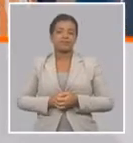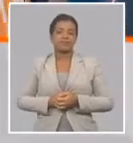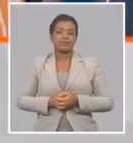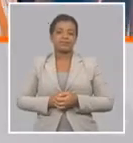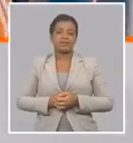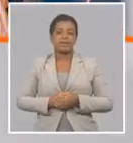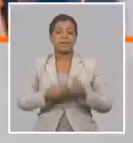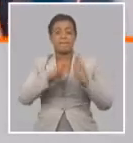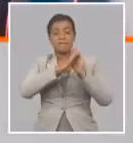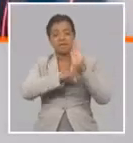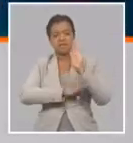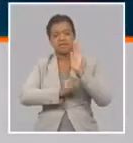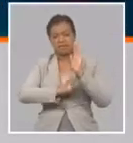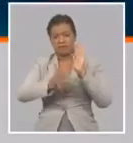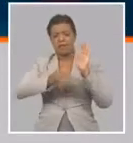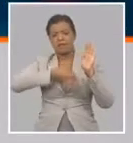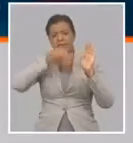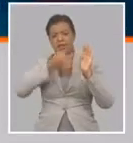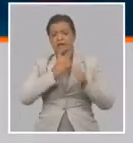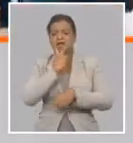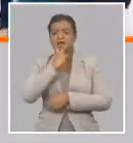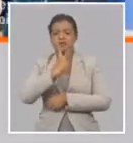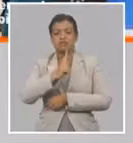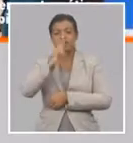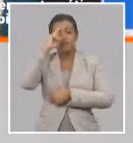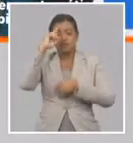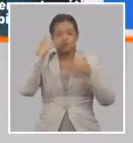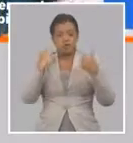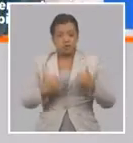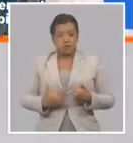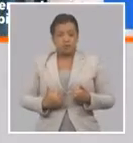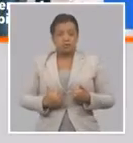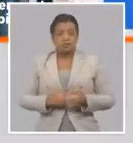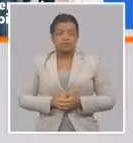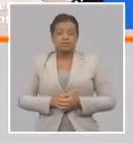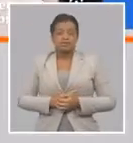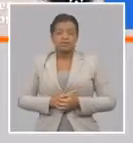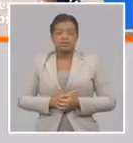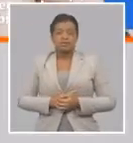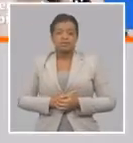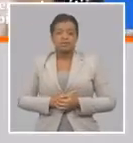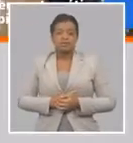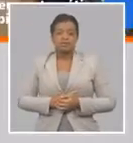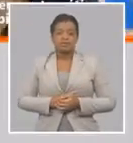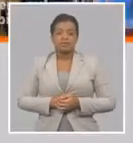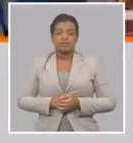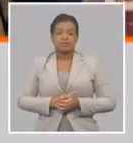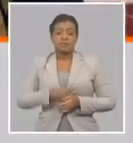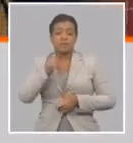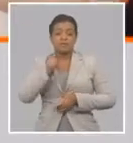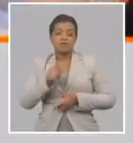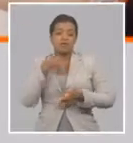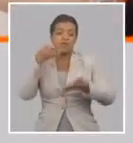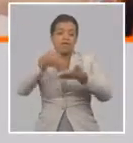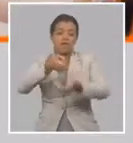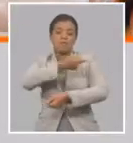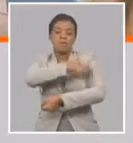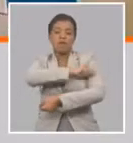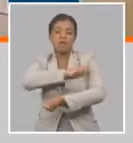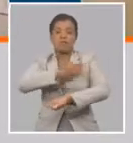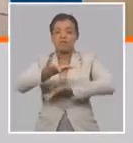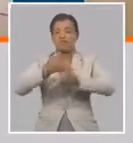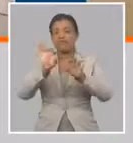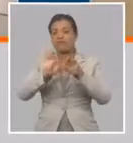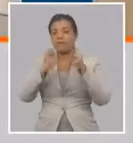toda la medida que habíamos hablado para la atención primaria de salud donde va precisamente lo que van a la comunidad que lleva este tipo de control y